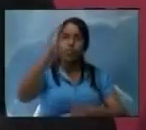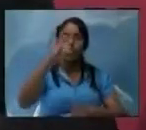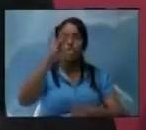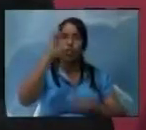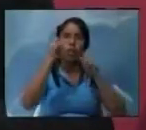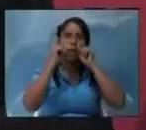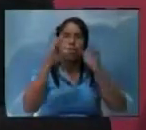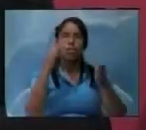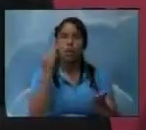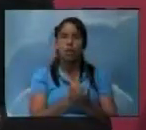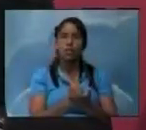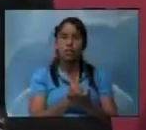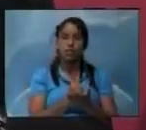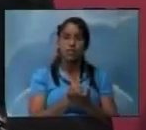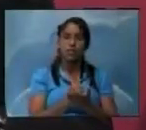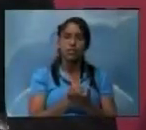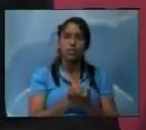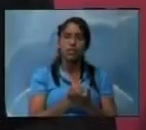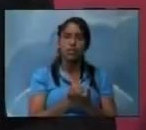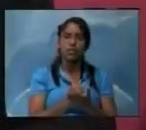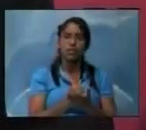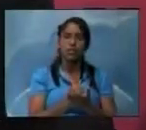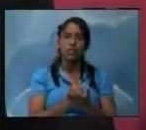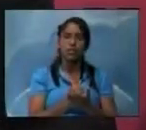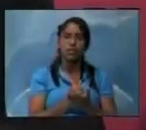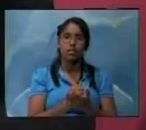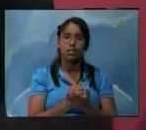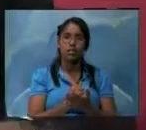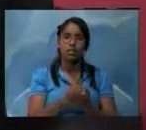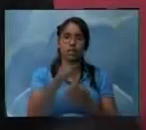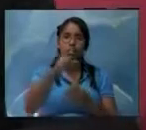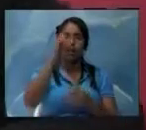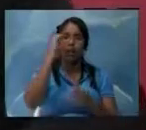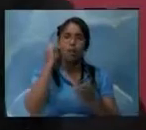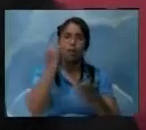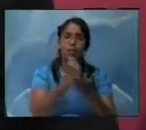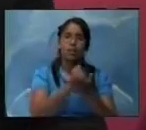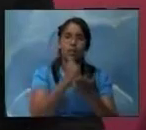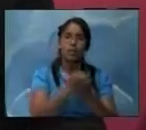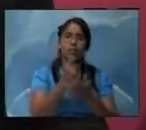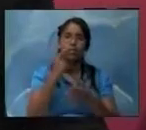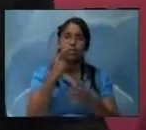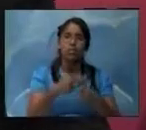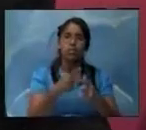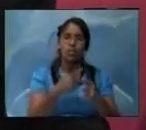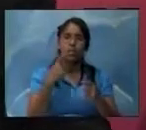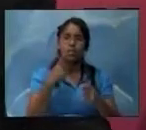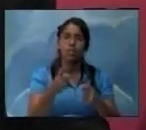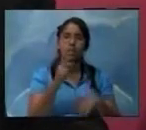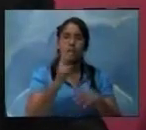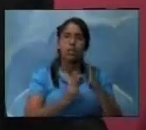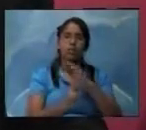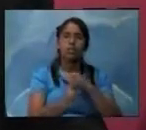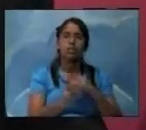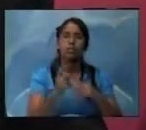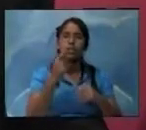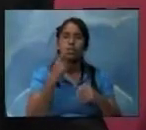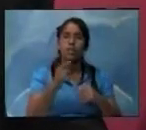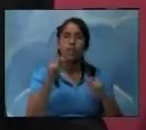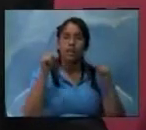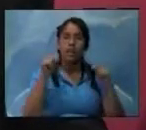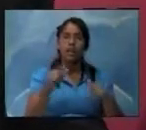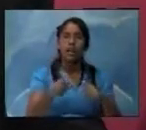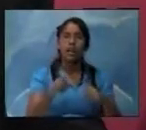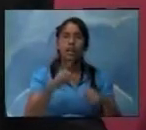bendiga, que Dios te guarde. Las dos últimas líneas. Amén. Ok, dice el versículo, dice: en